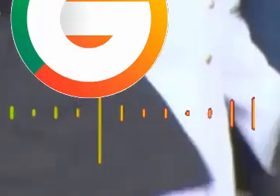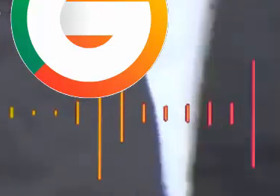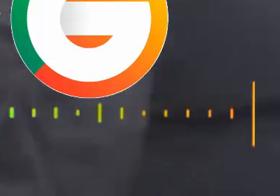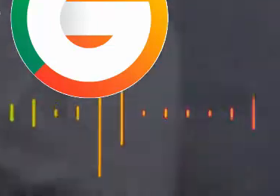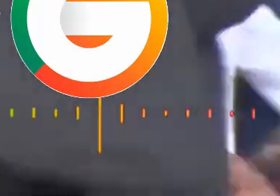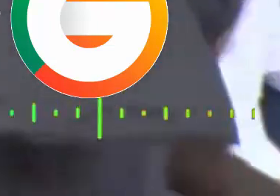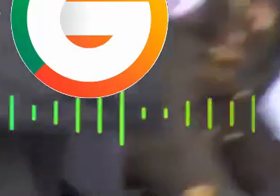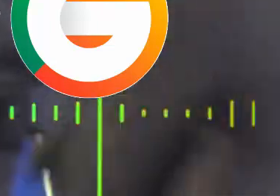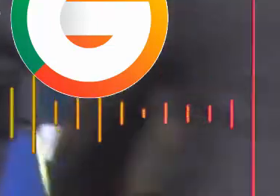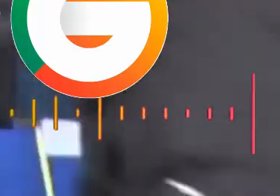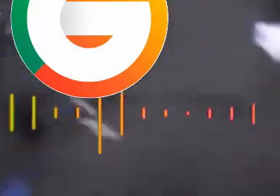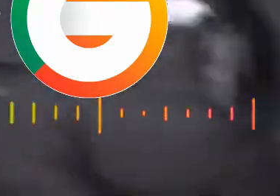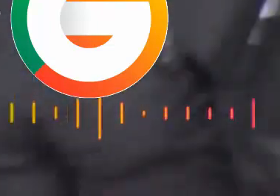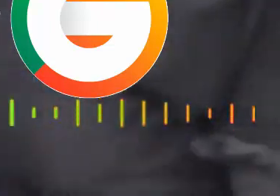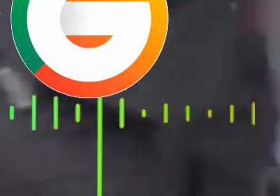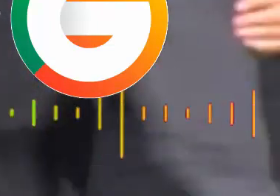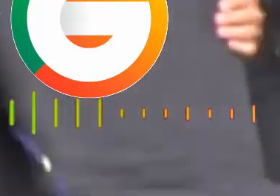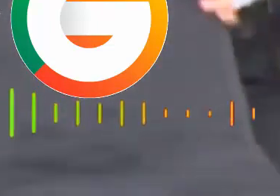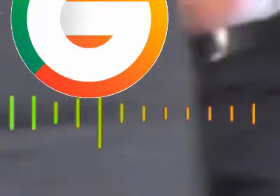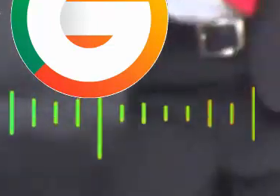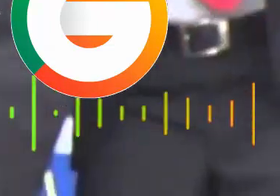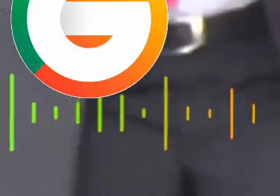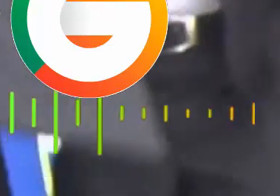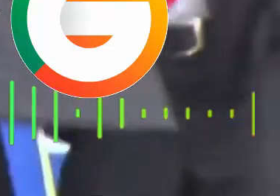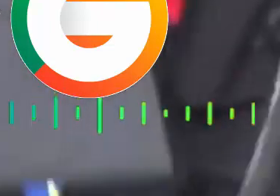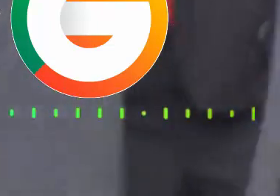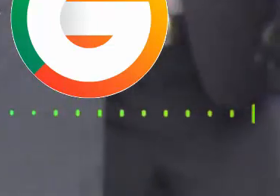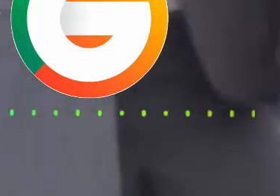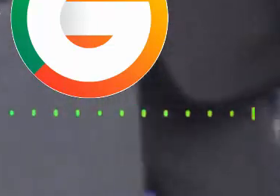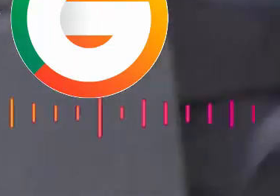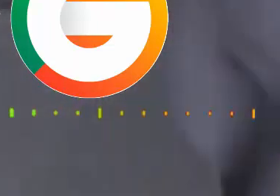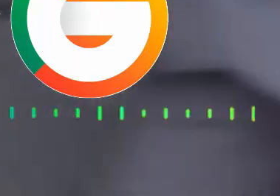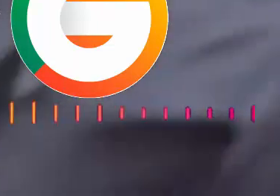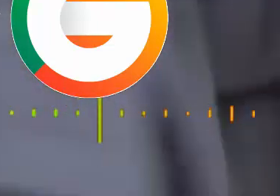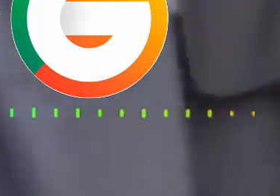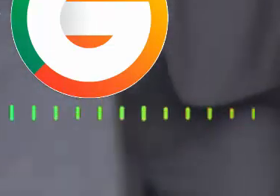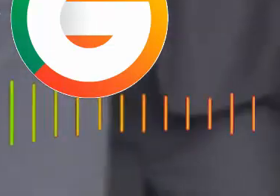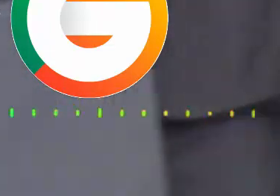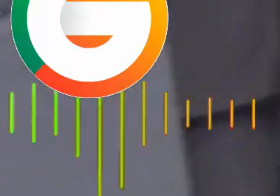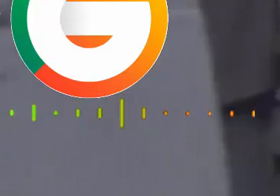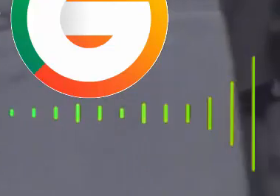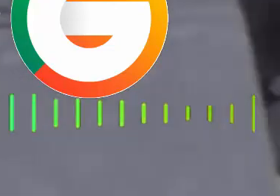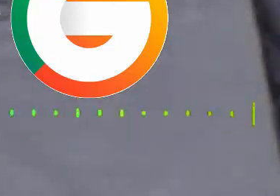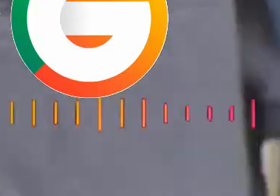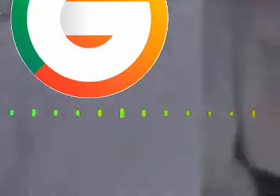Actualmente están actuando como un servicio de protección de un